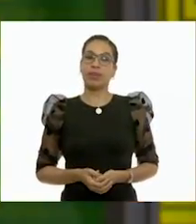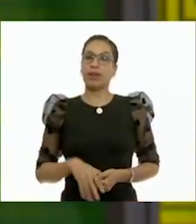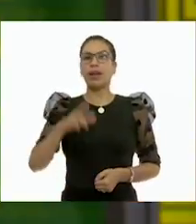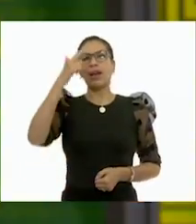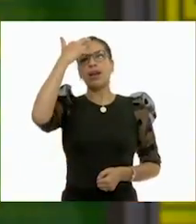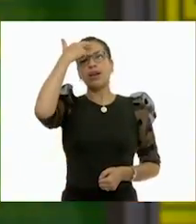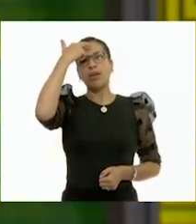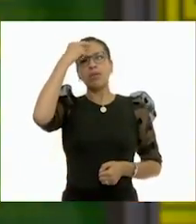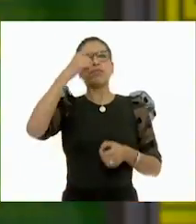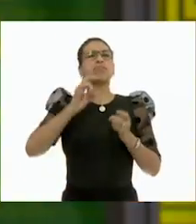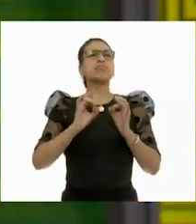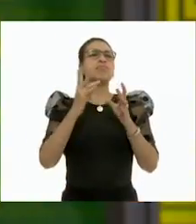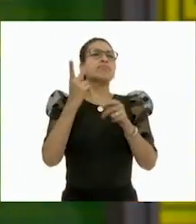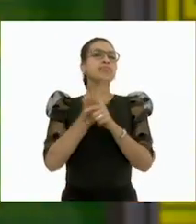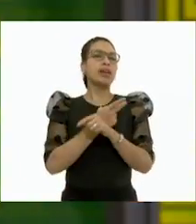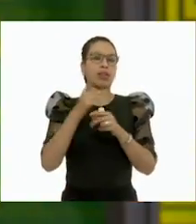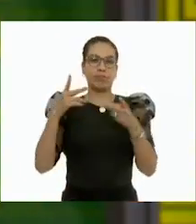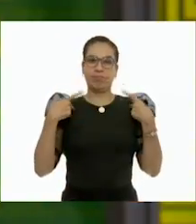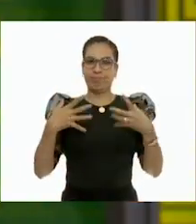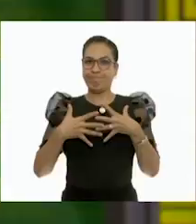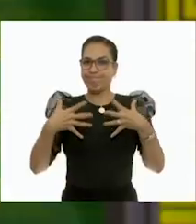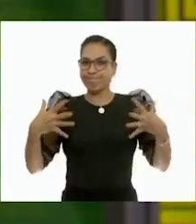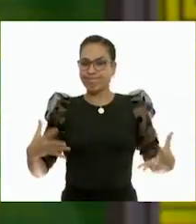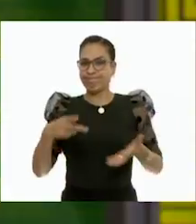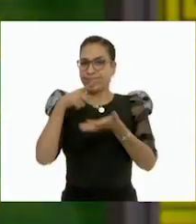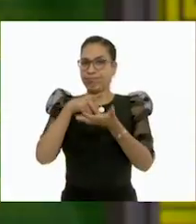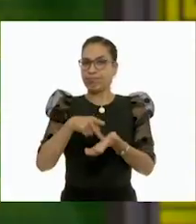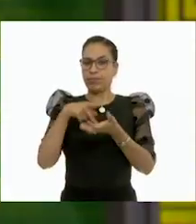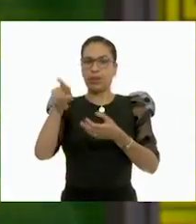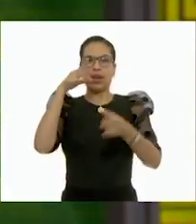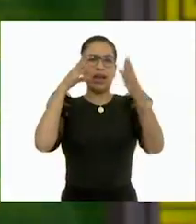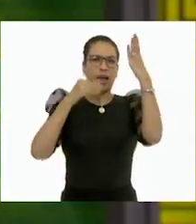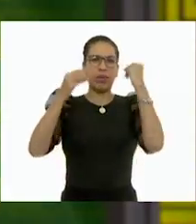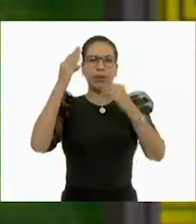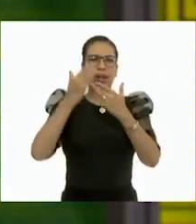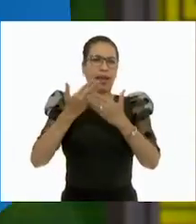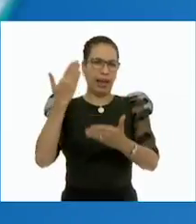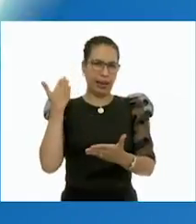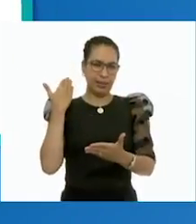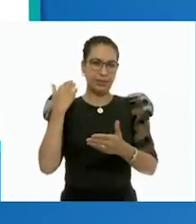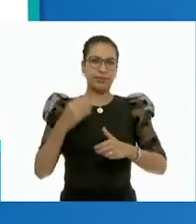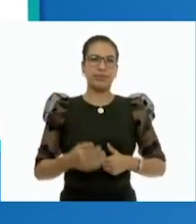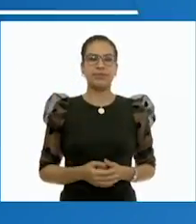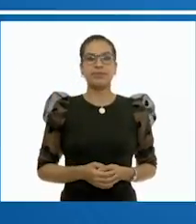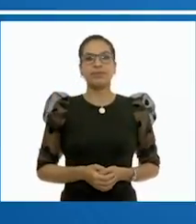Recuerda las consecuencias del sobrepeso y la obesidad que aprendiste en la sesión anterior.